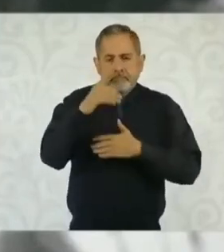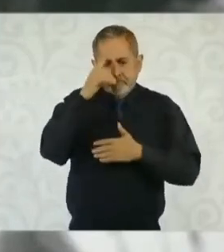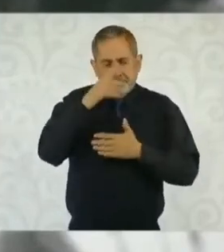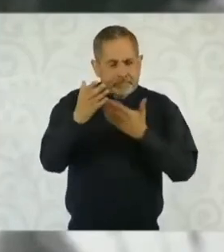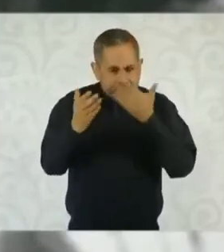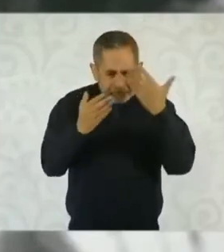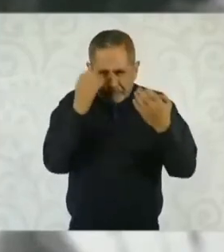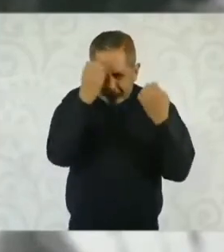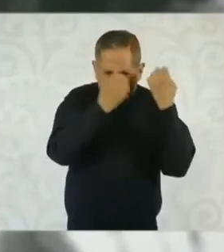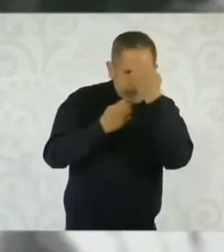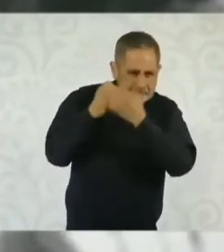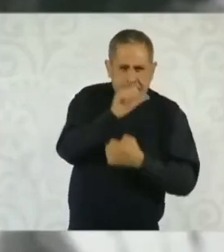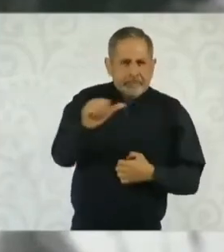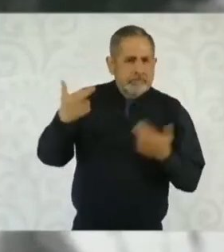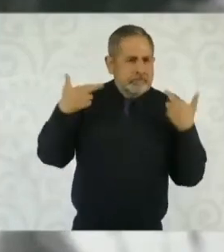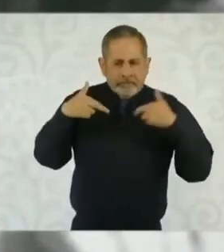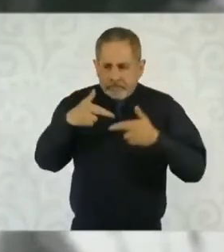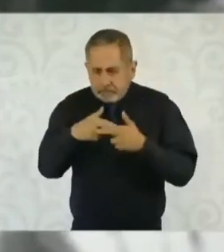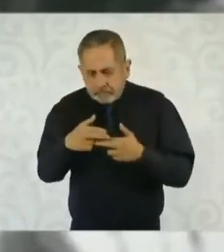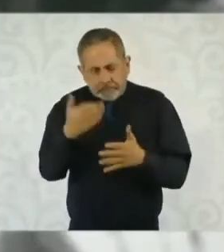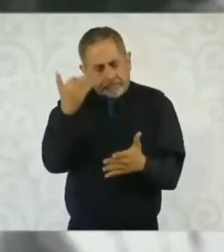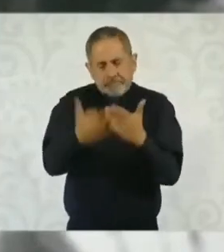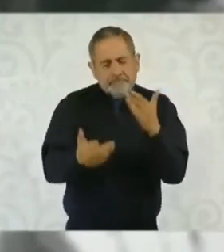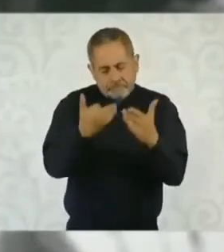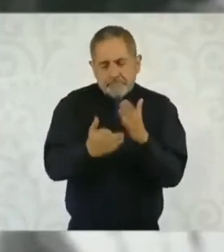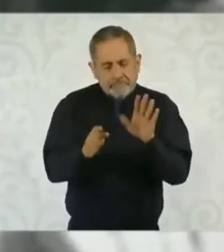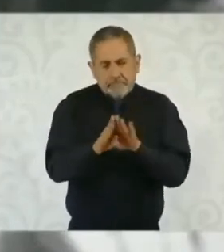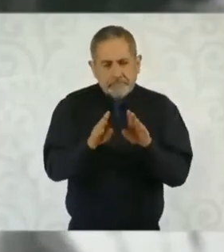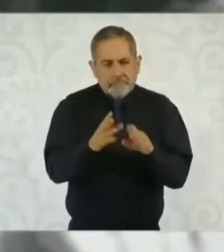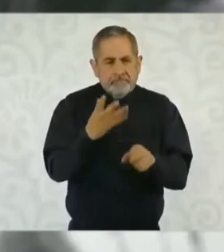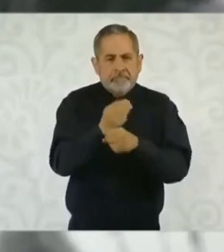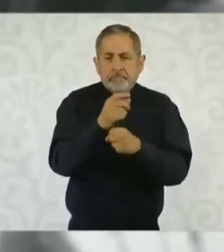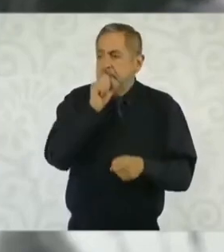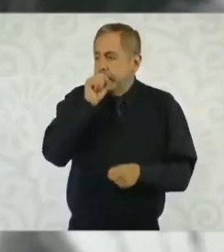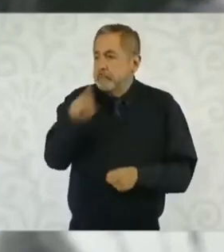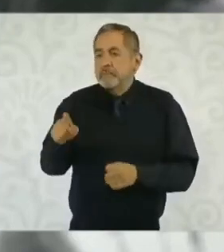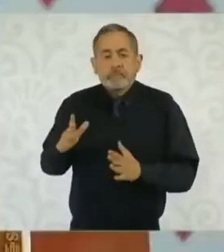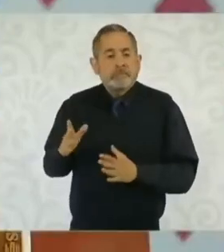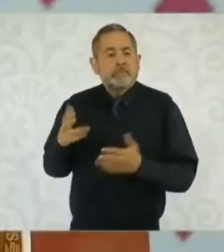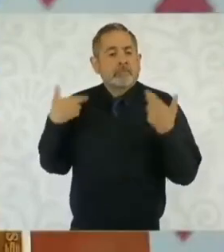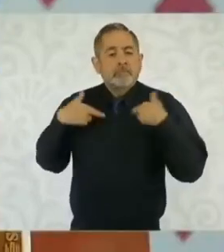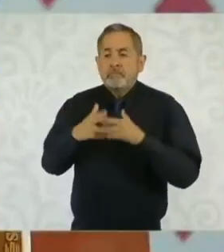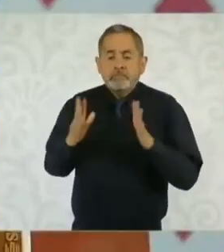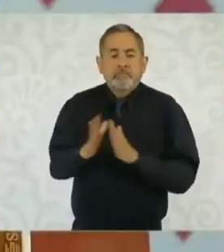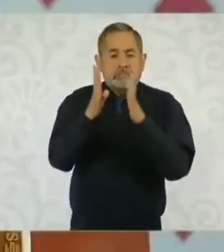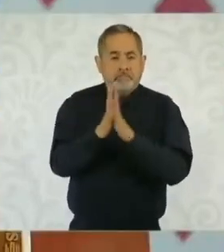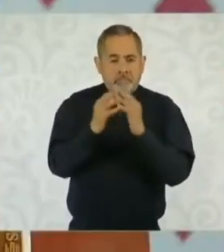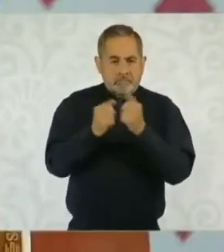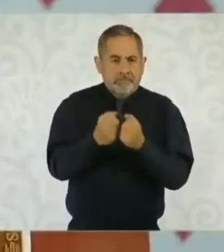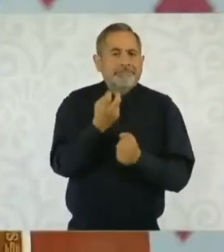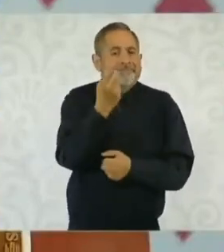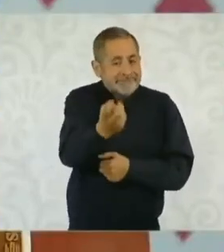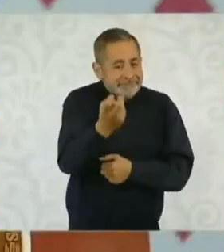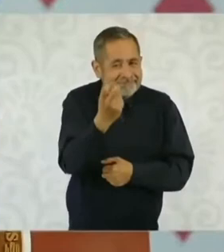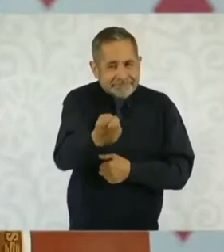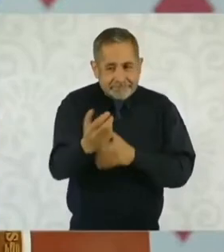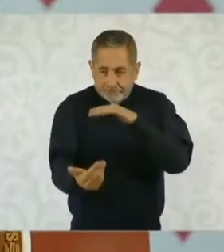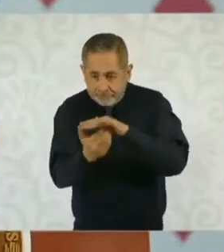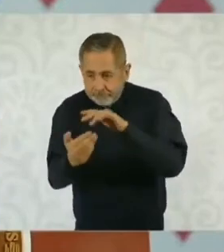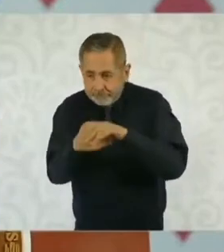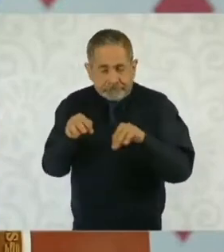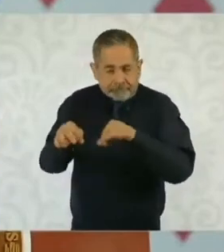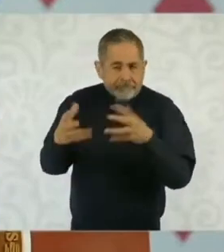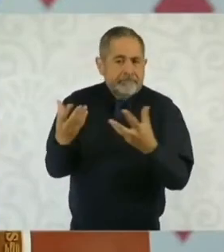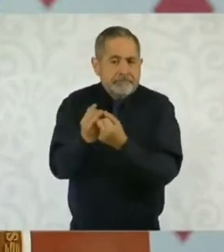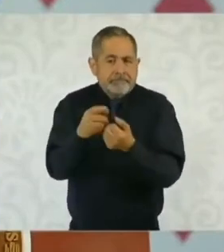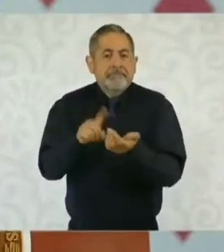de evaluación de los propios profesores, en donde participen los propios profesores. Entonces, en esas mesas de trabajo también se está